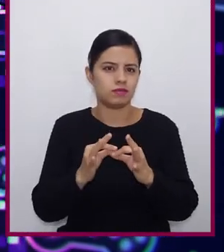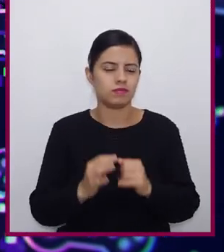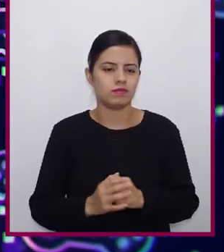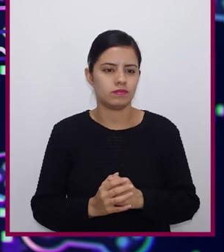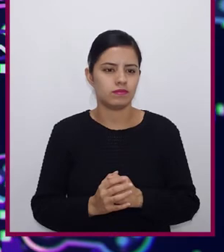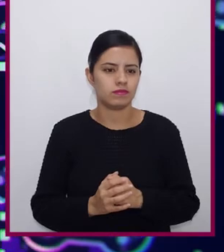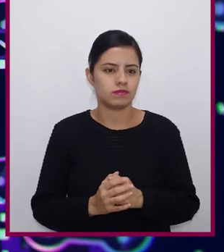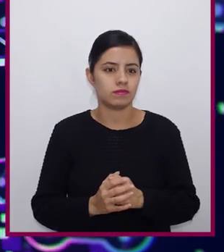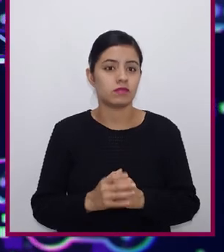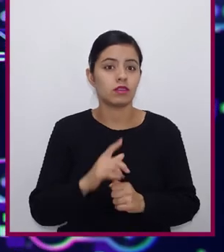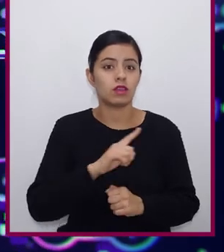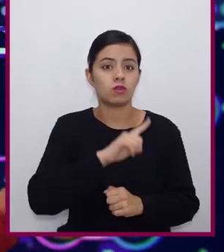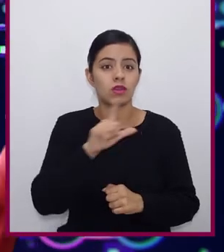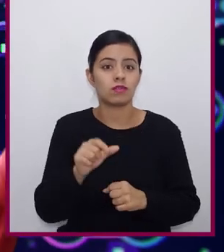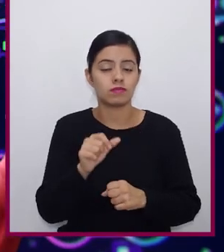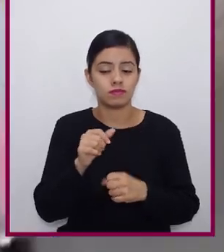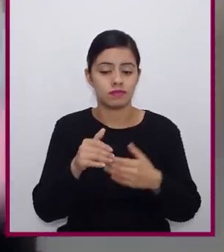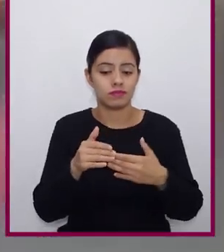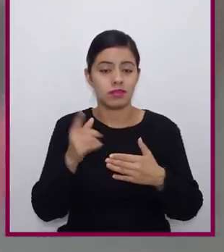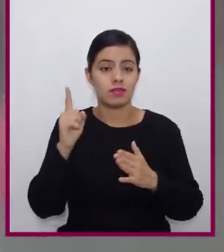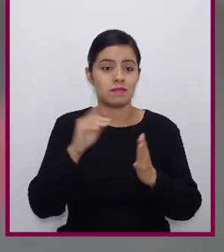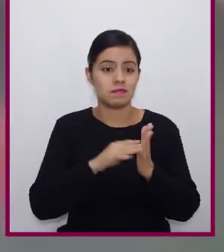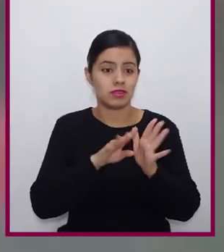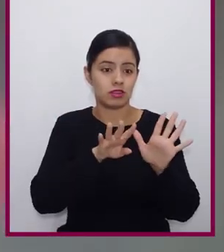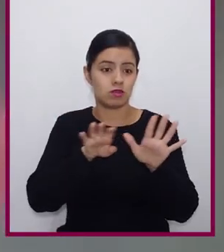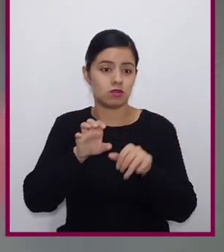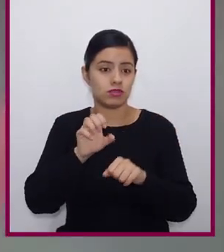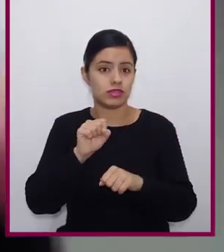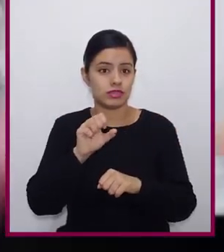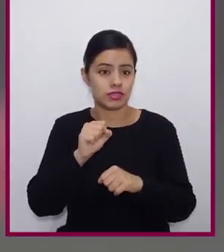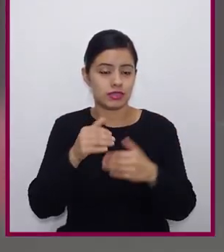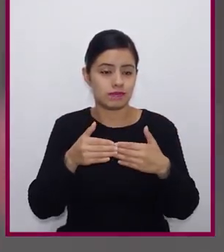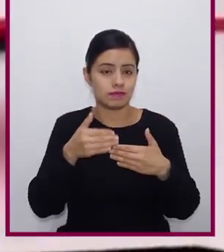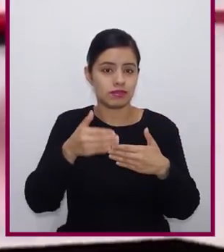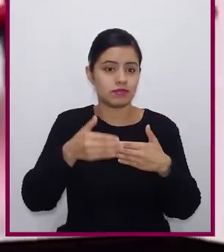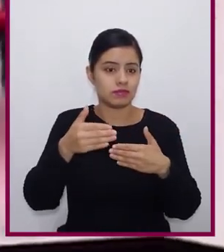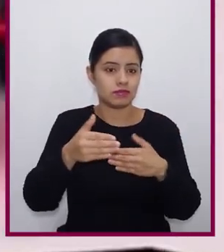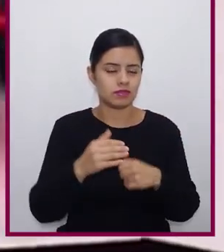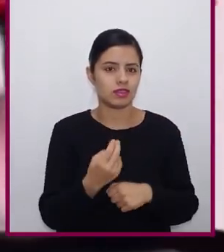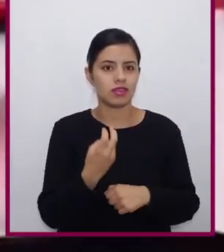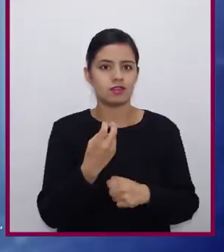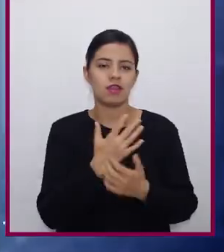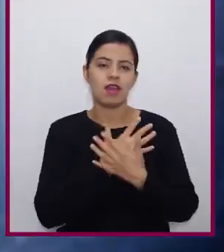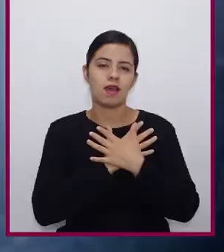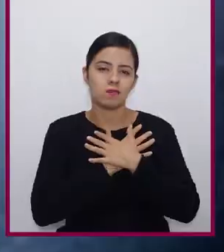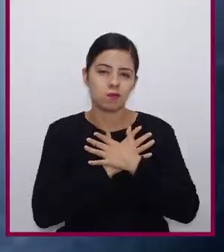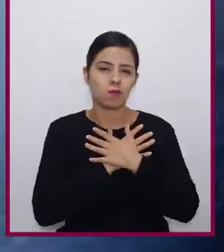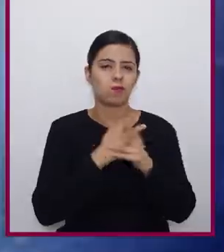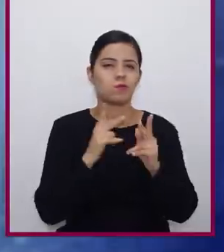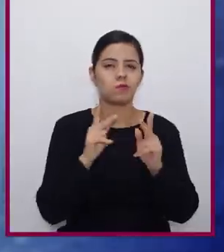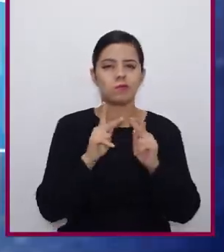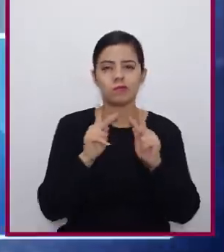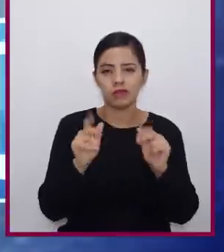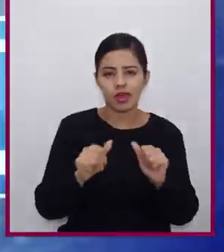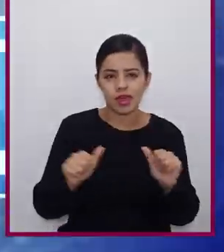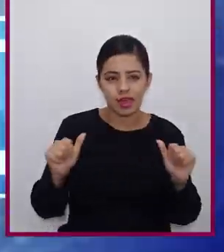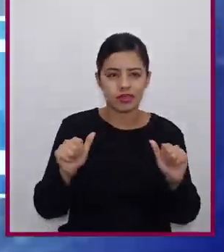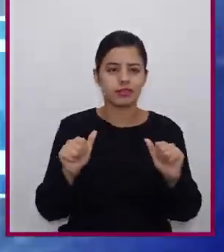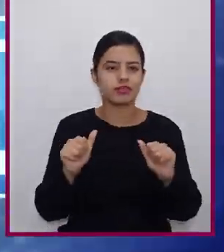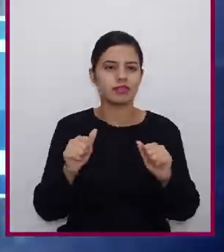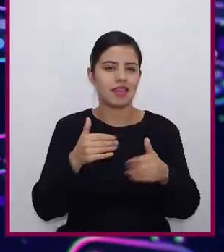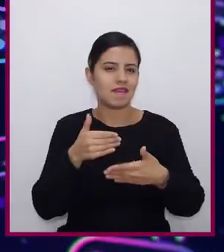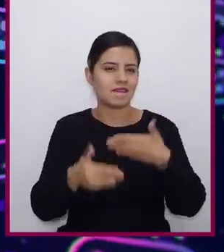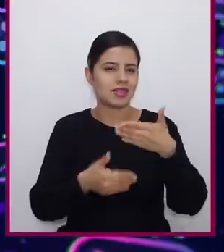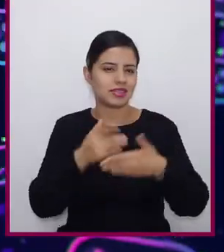Entonces llegaron los años 60, la época del amor, la paz y los grandes avances